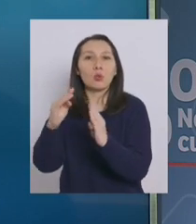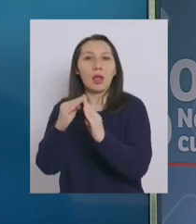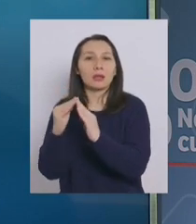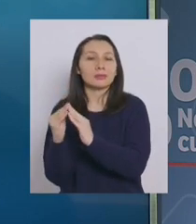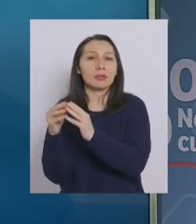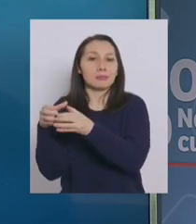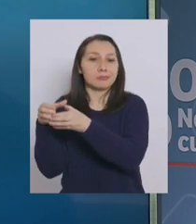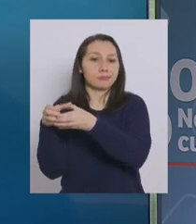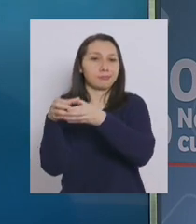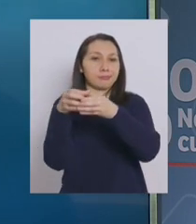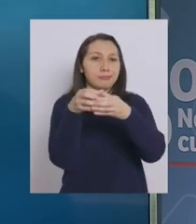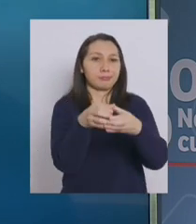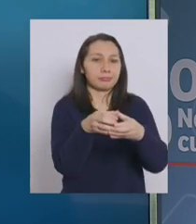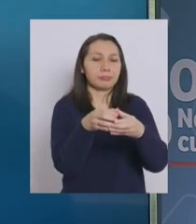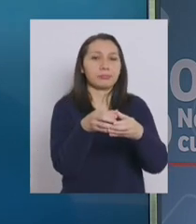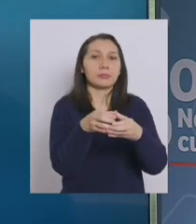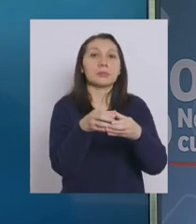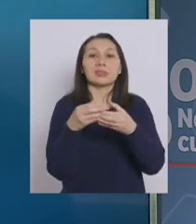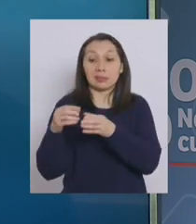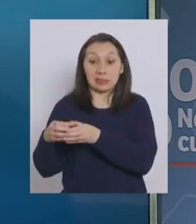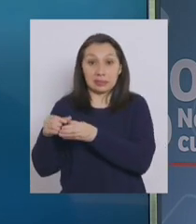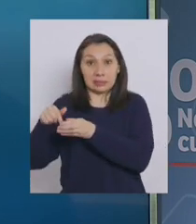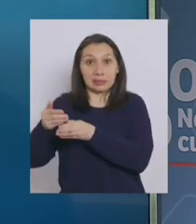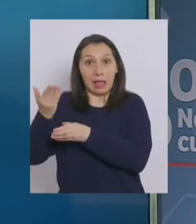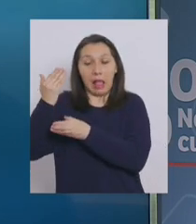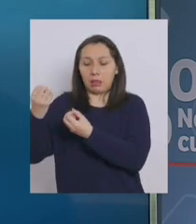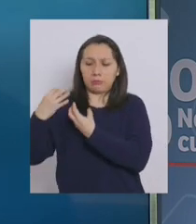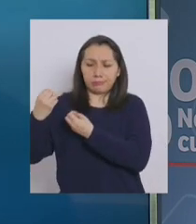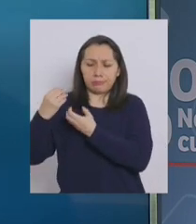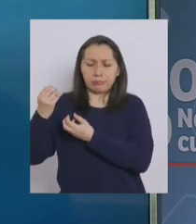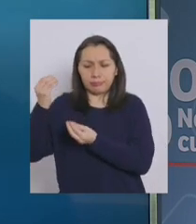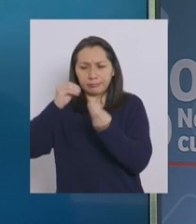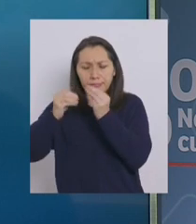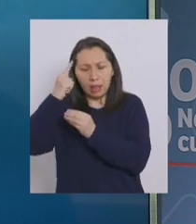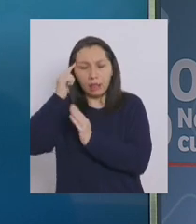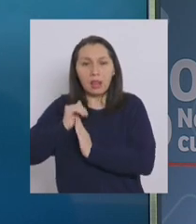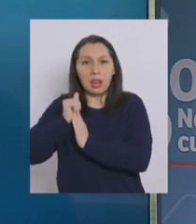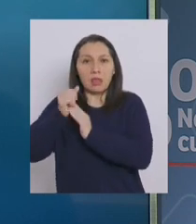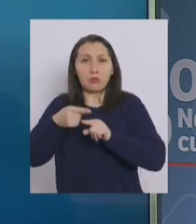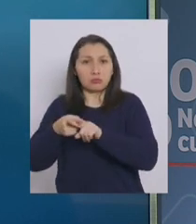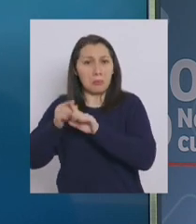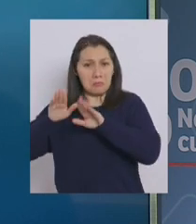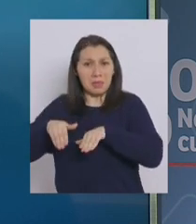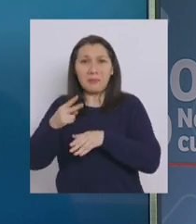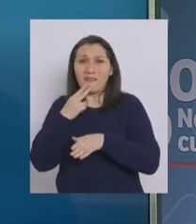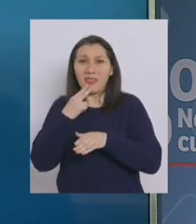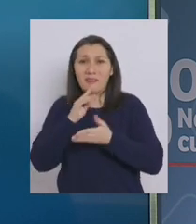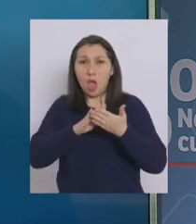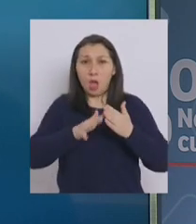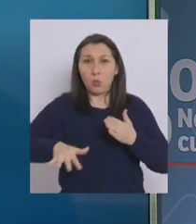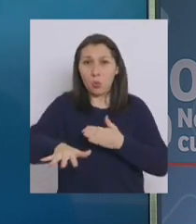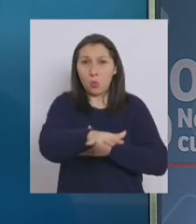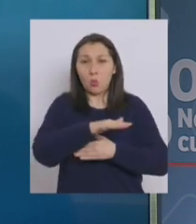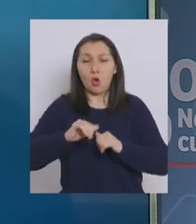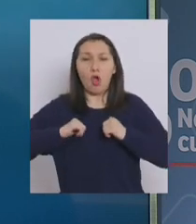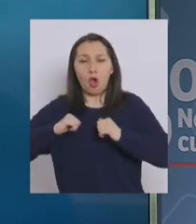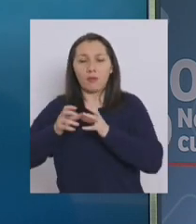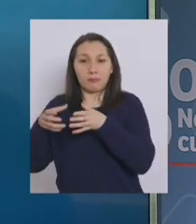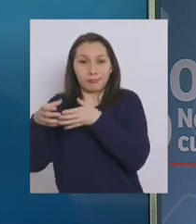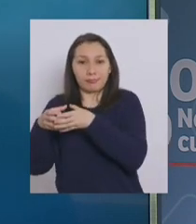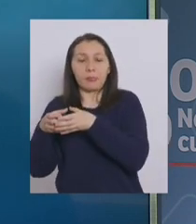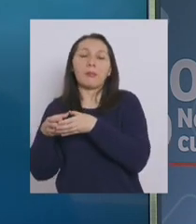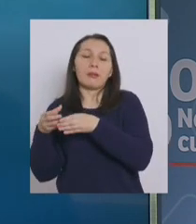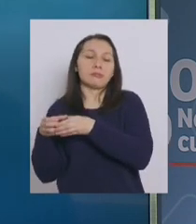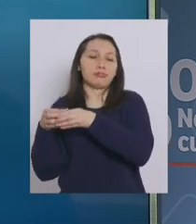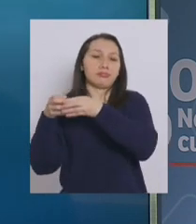que son personas que se han ido capacitando, líderes sociales de las mismas comunidades, jóvenes,